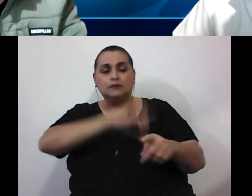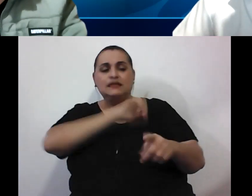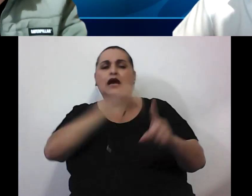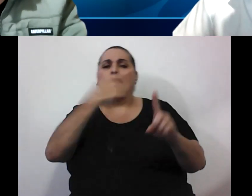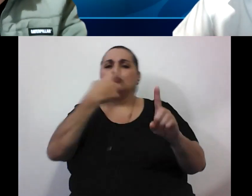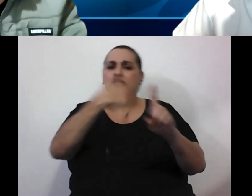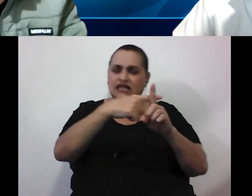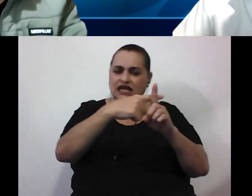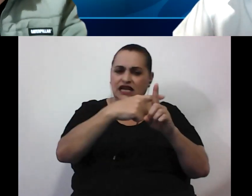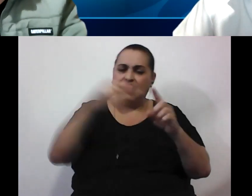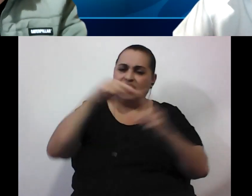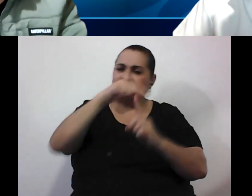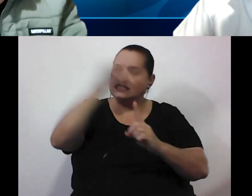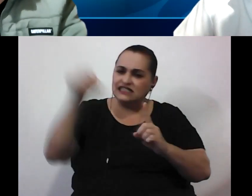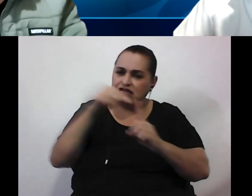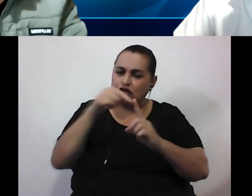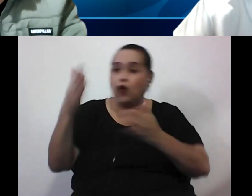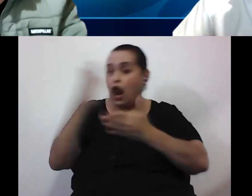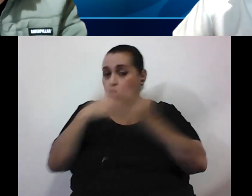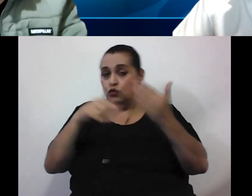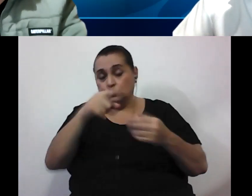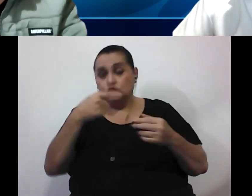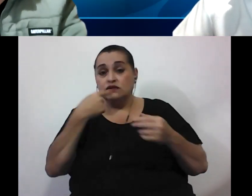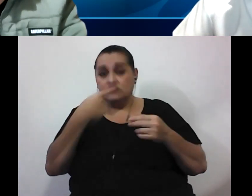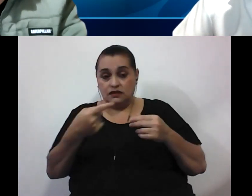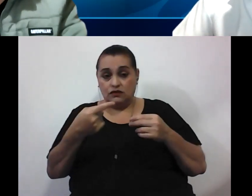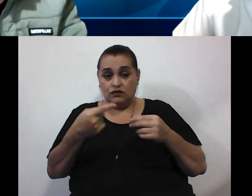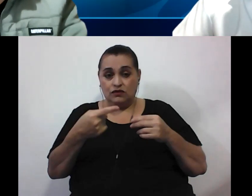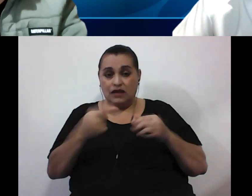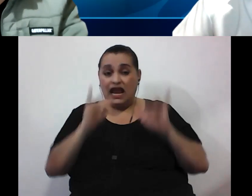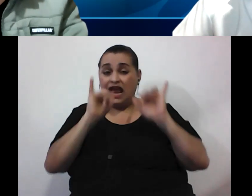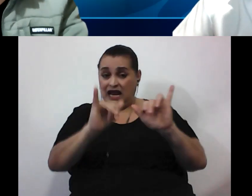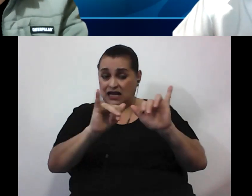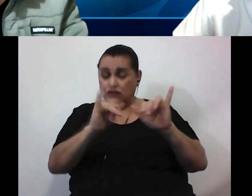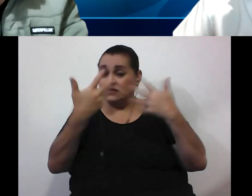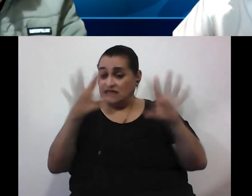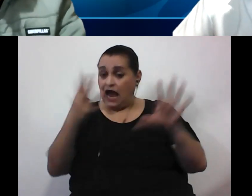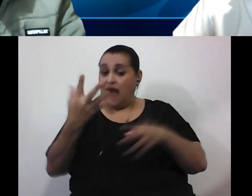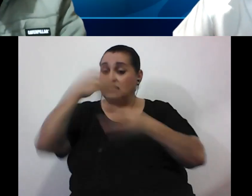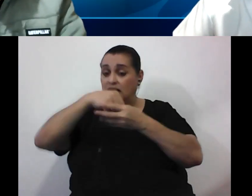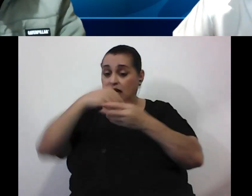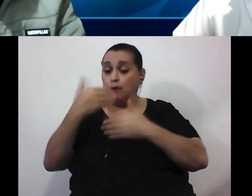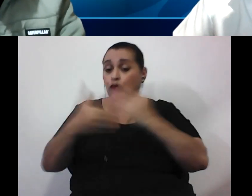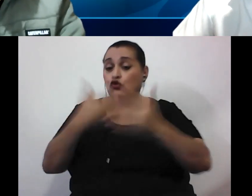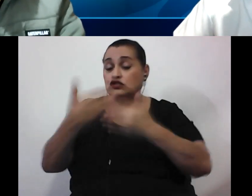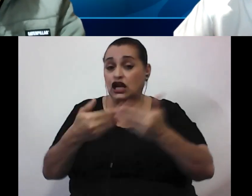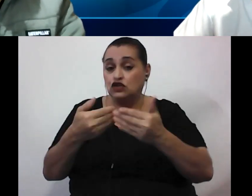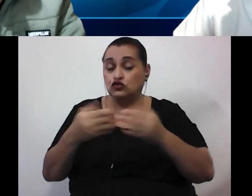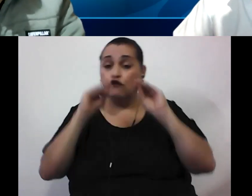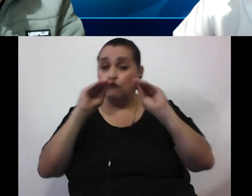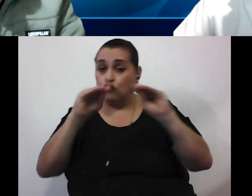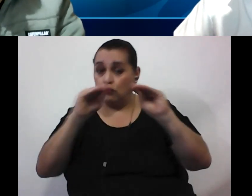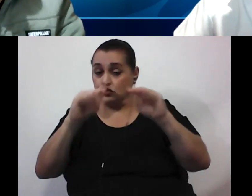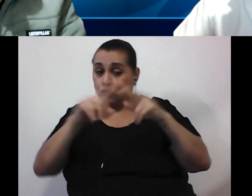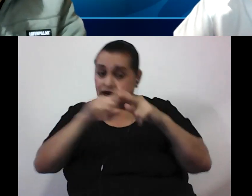teraplay, círculos, que fueron algunas de las que mencionaste, están siendo integrados en los procesos de formación inicial docente